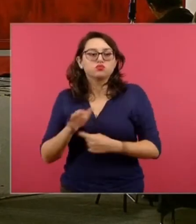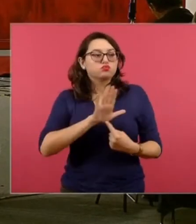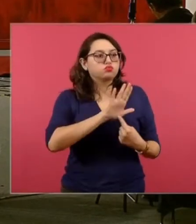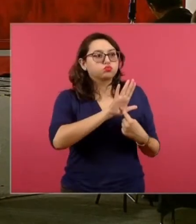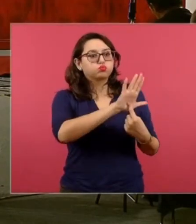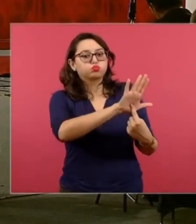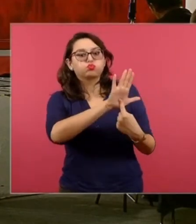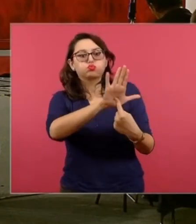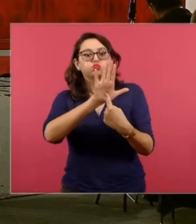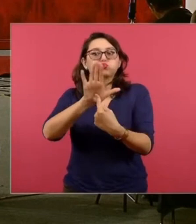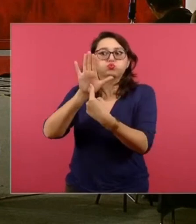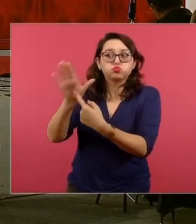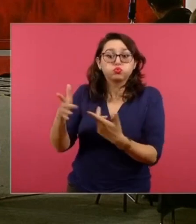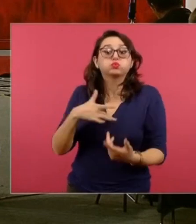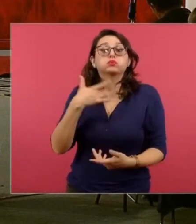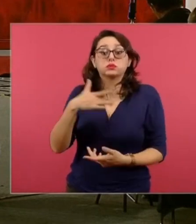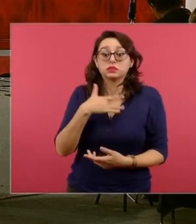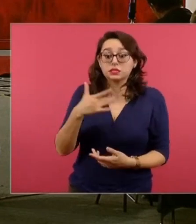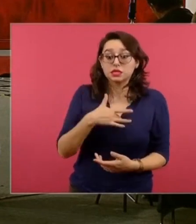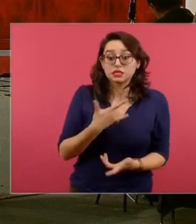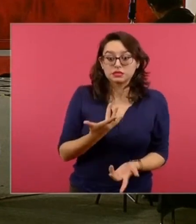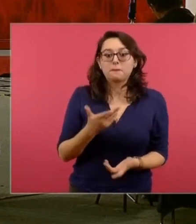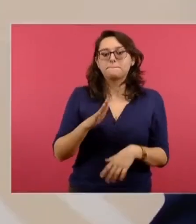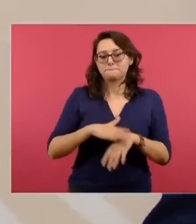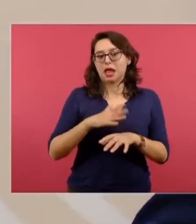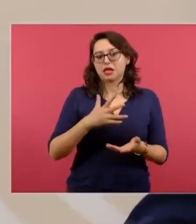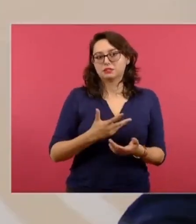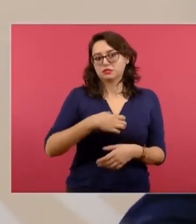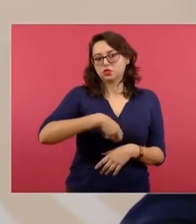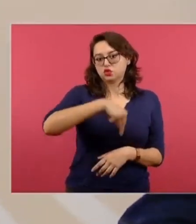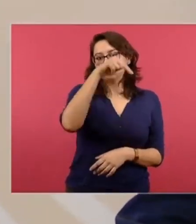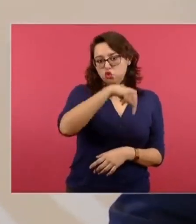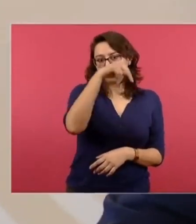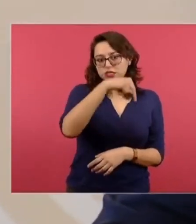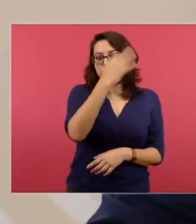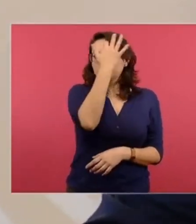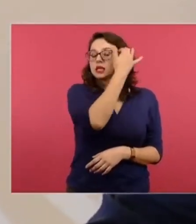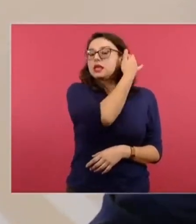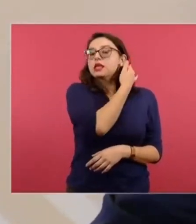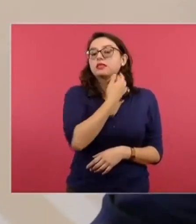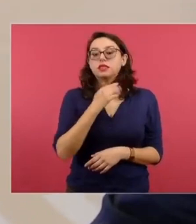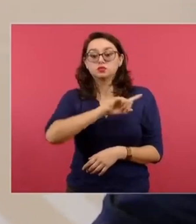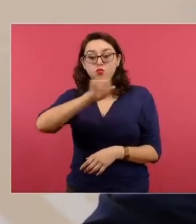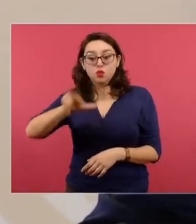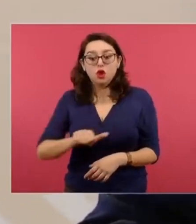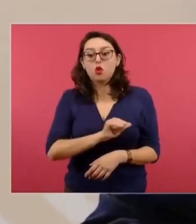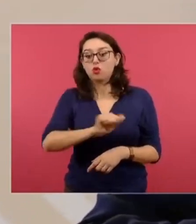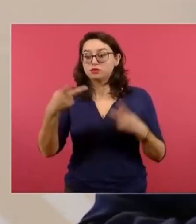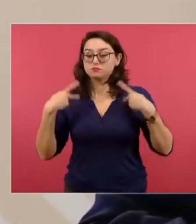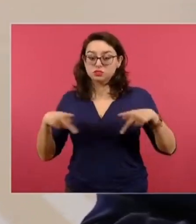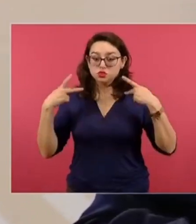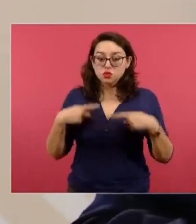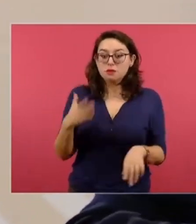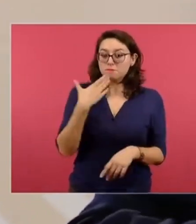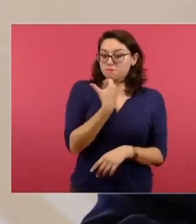de ellos para discutirlo, en el norte del país principalmente. Después ya hicimos más mesas con especialistas para ir